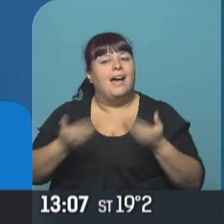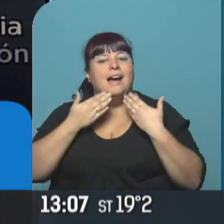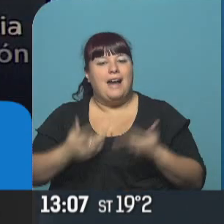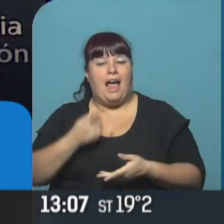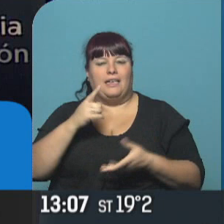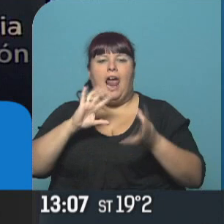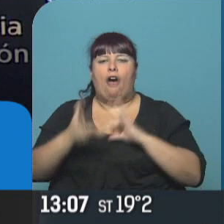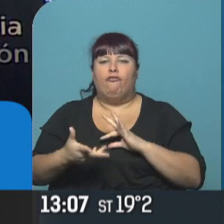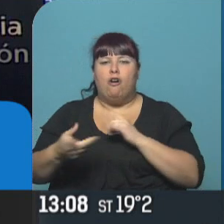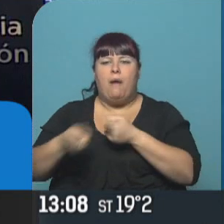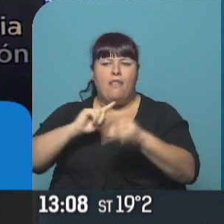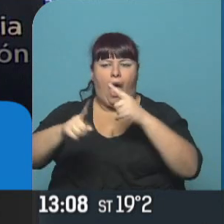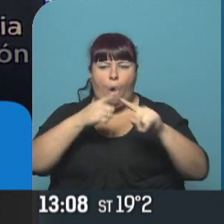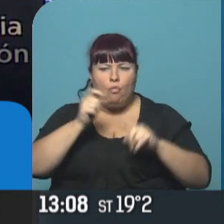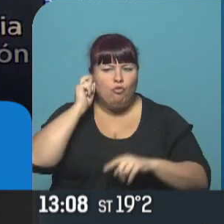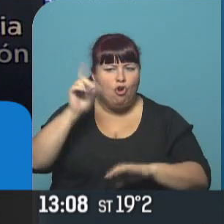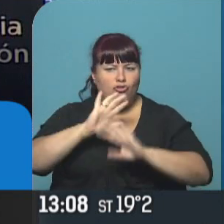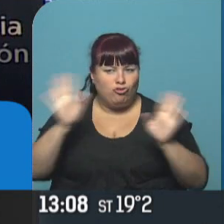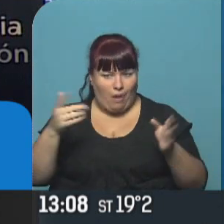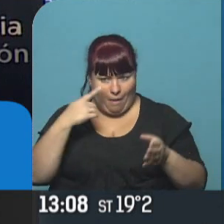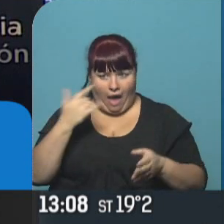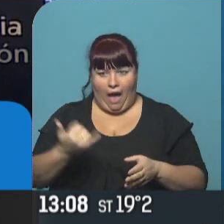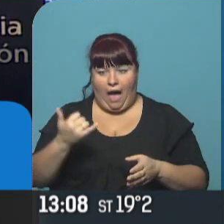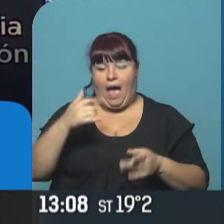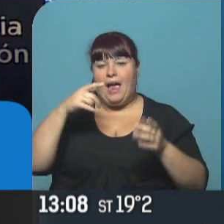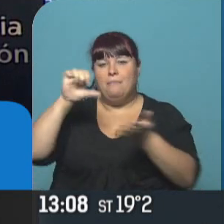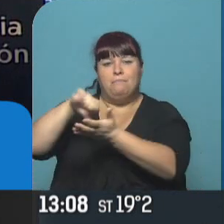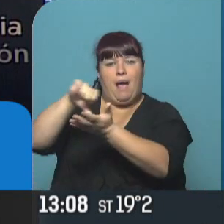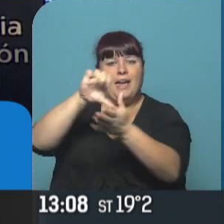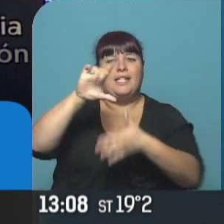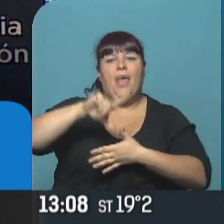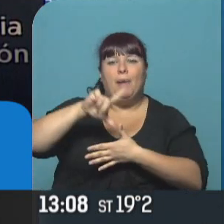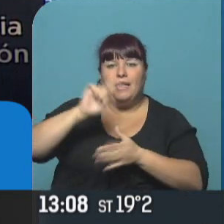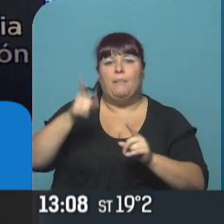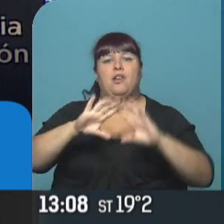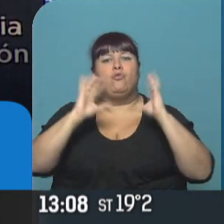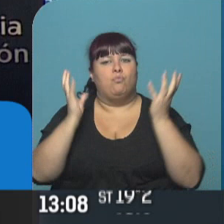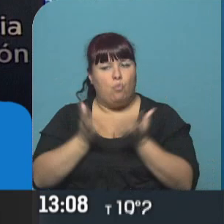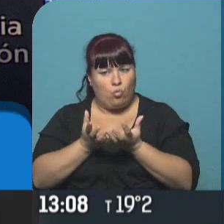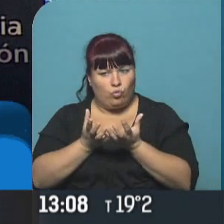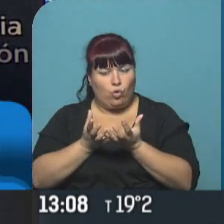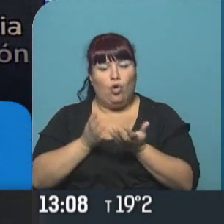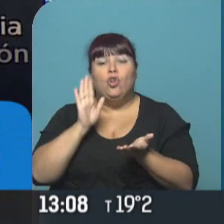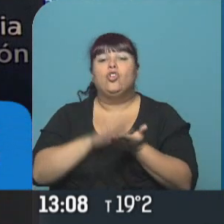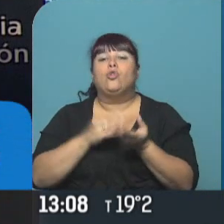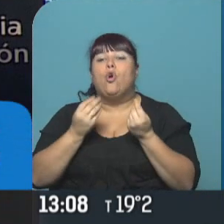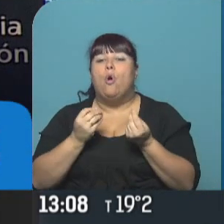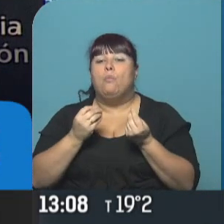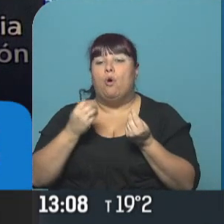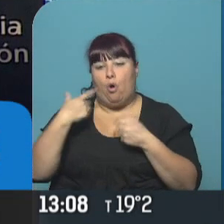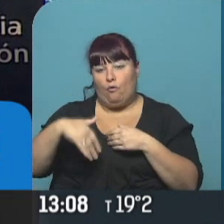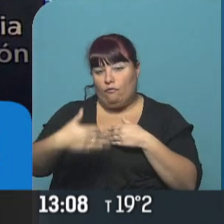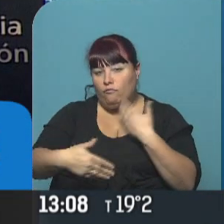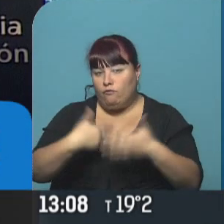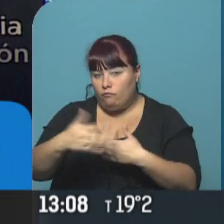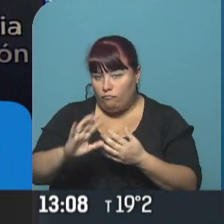el nivel de acuerdo que hemos logrado ver en los diferentes países de América Latina y a nivel mundial sobre qué es lo que se tiene que